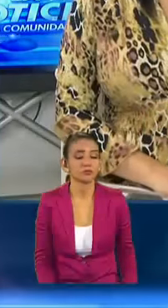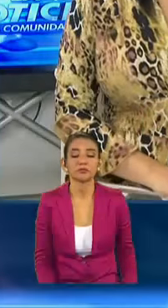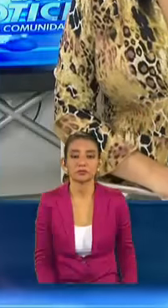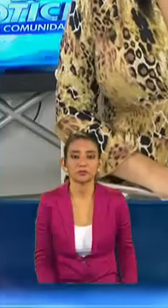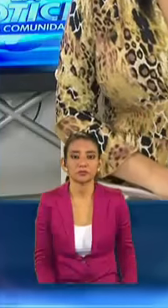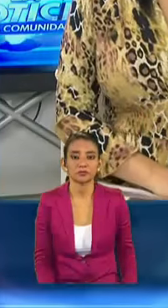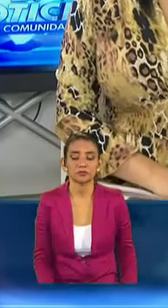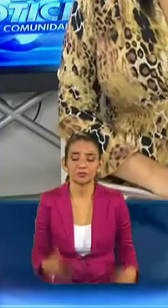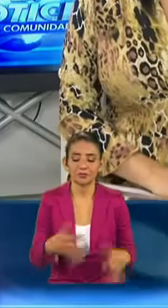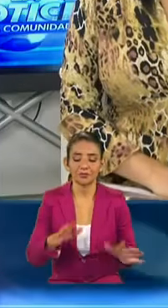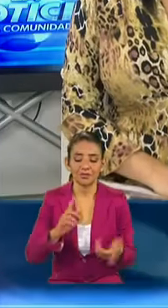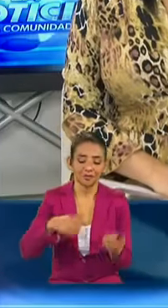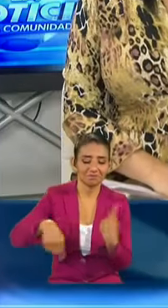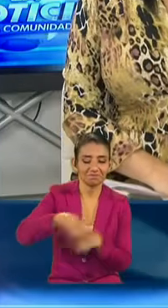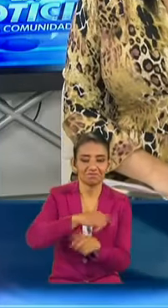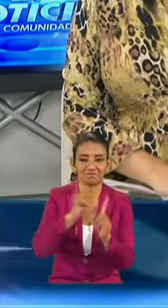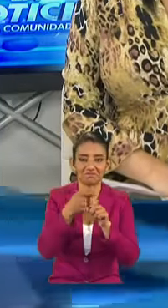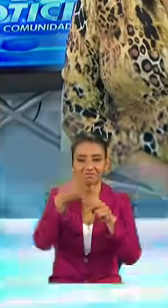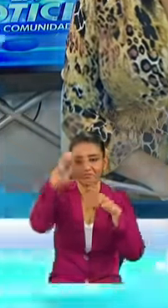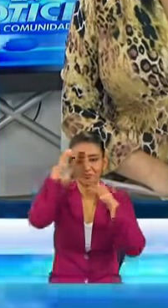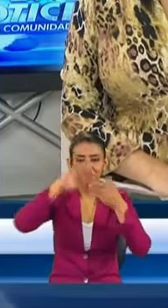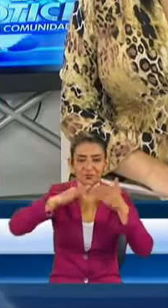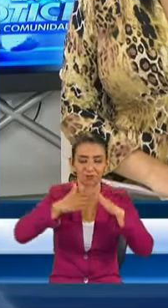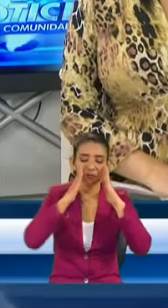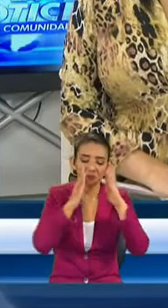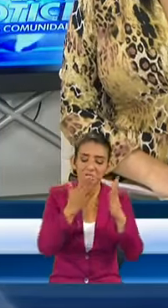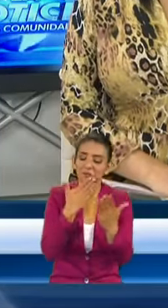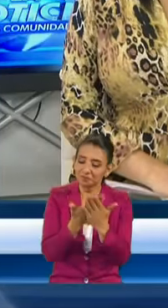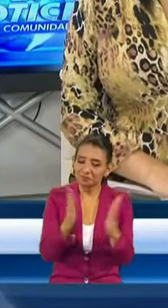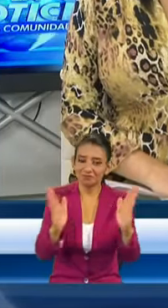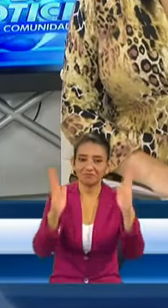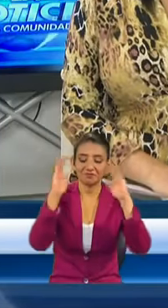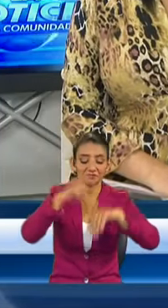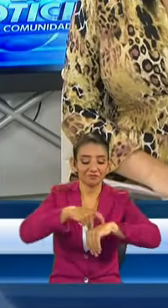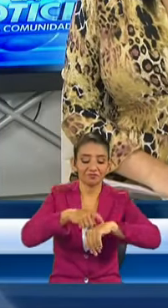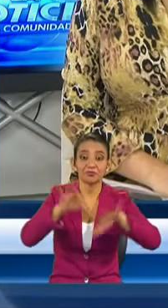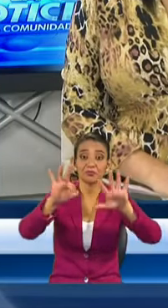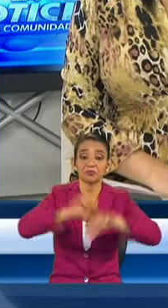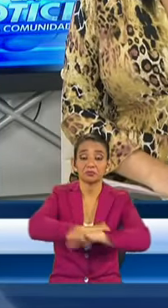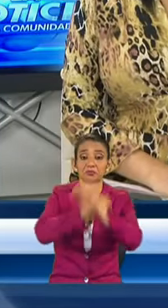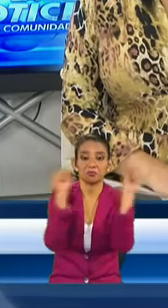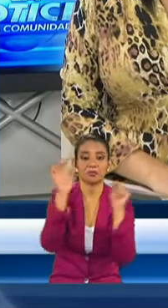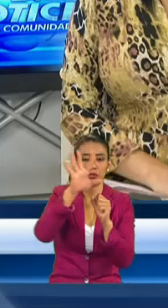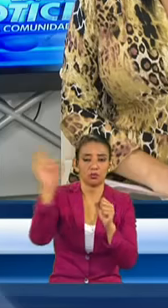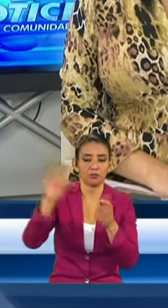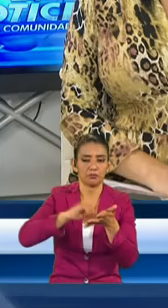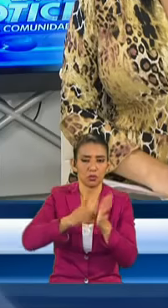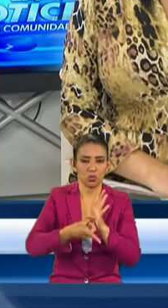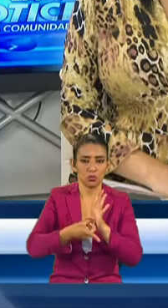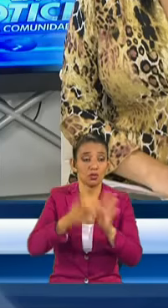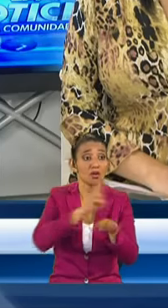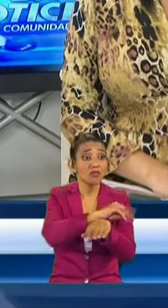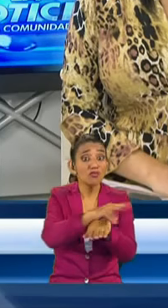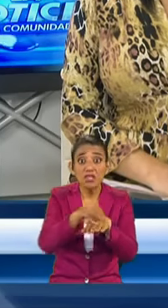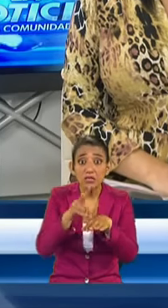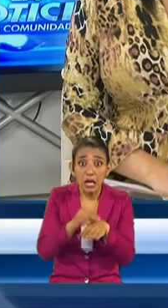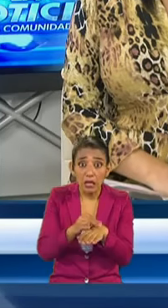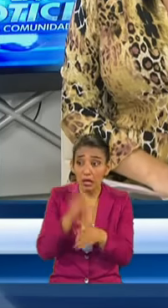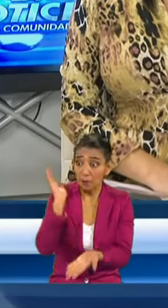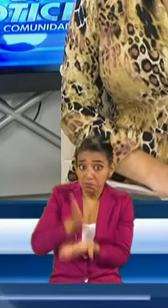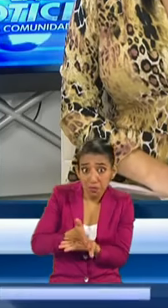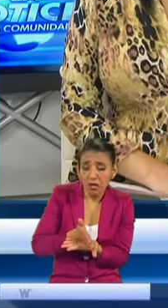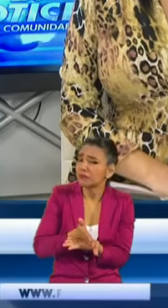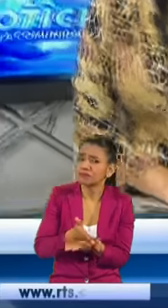Estamos de vuelta en este el primer noticiero de la comunidad. Gracias por acompañarnos. 8:59, Berito, la Fiscalía no para en estas